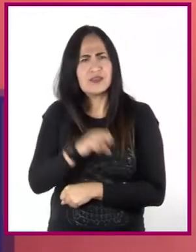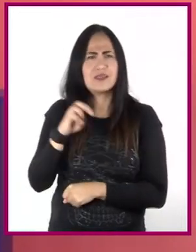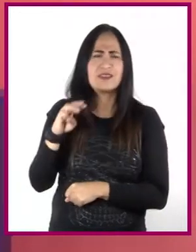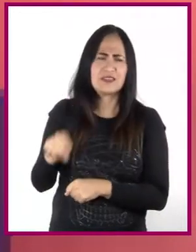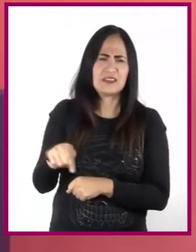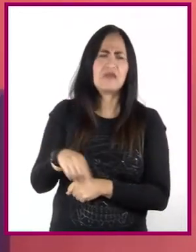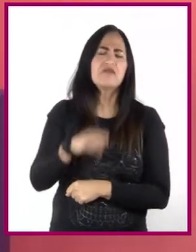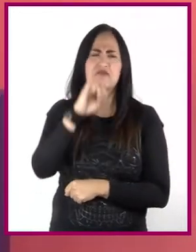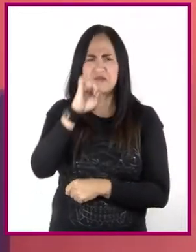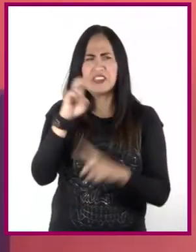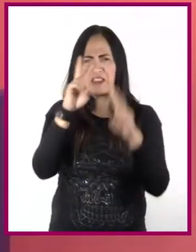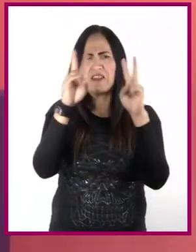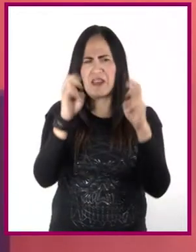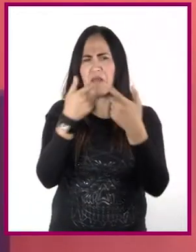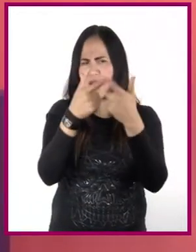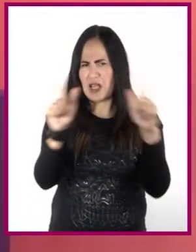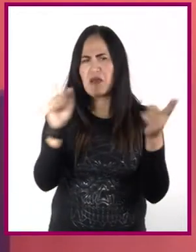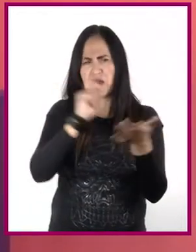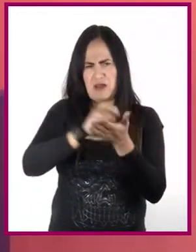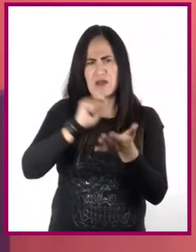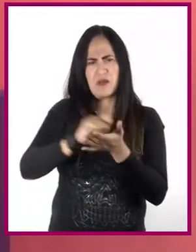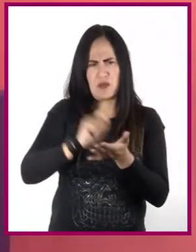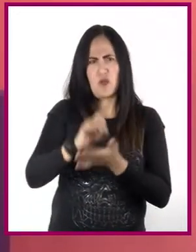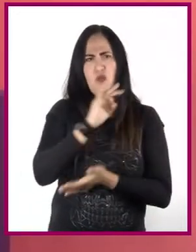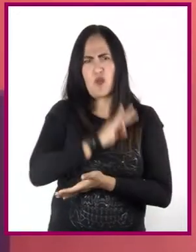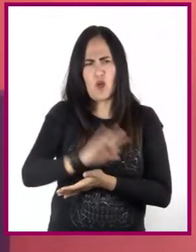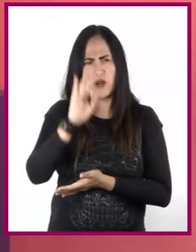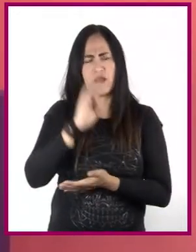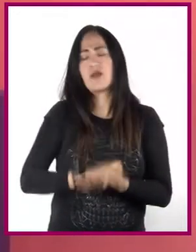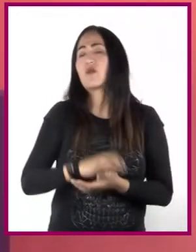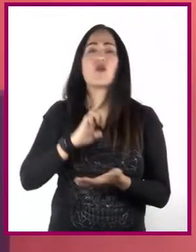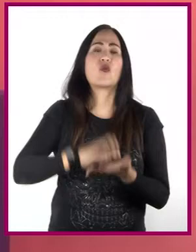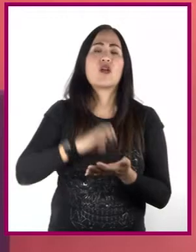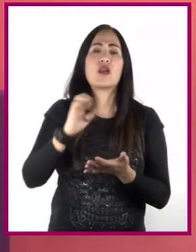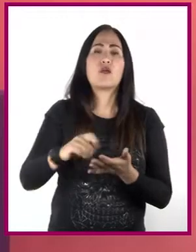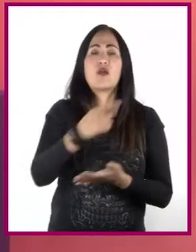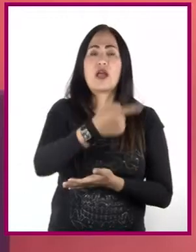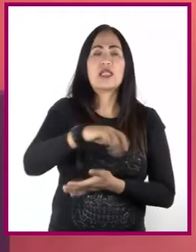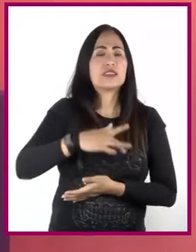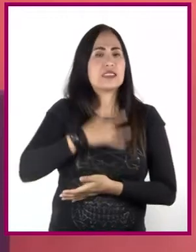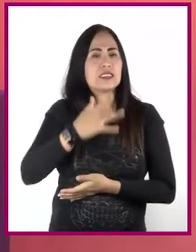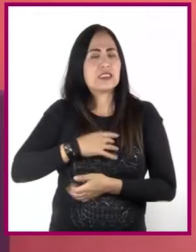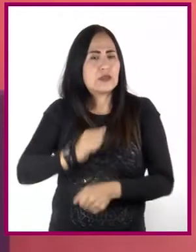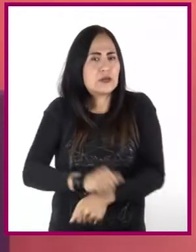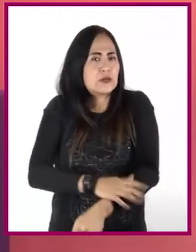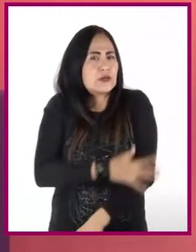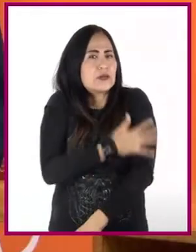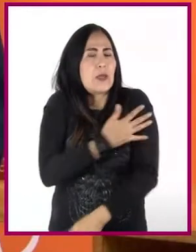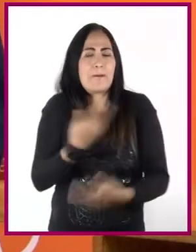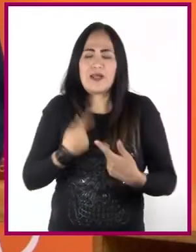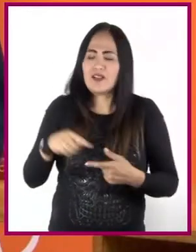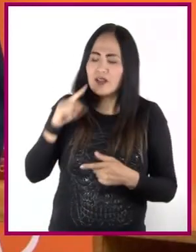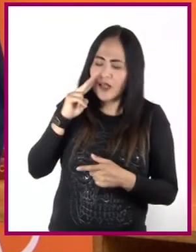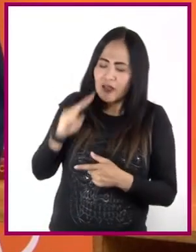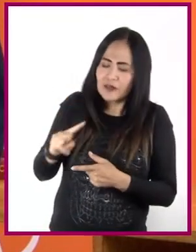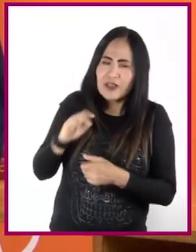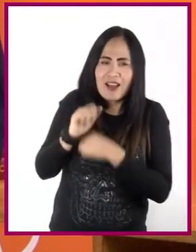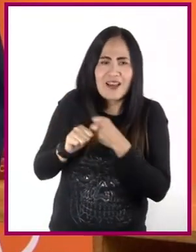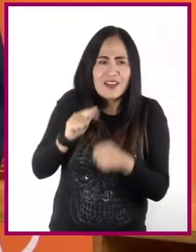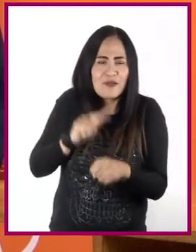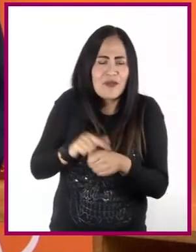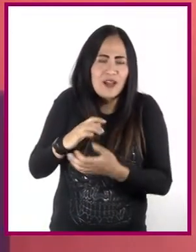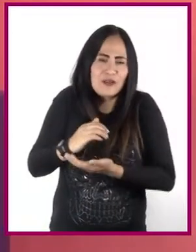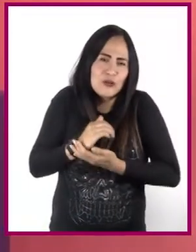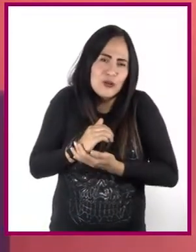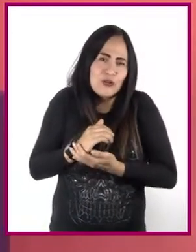posturas. Imagina abordar el hecho de que pueden ser apoyos emocionales para sus propietarios o que una